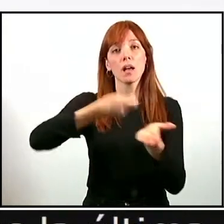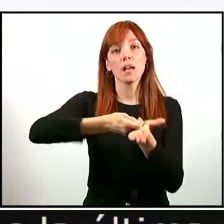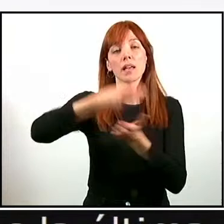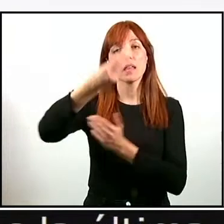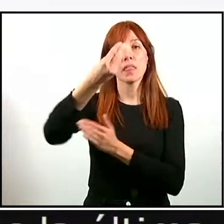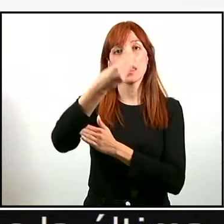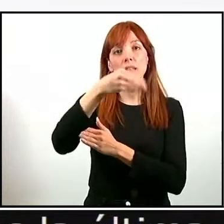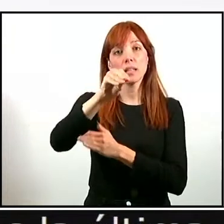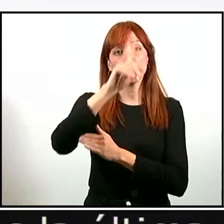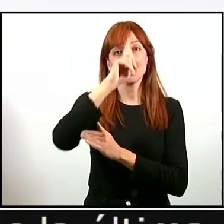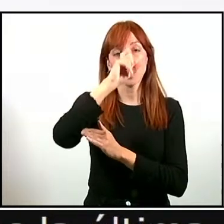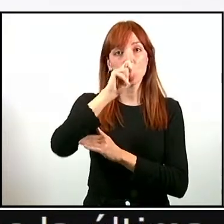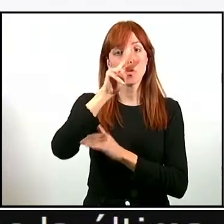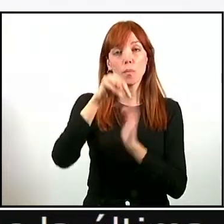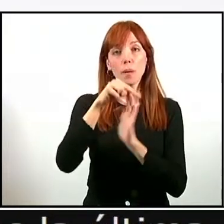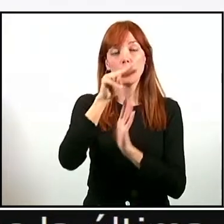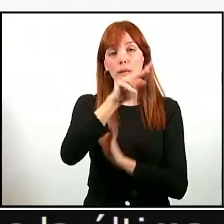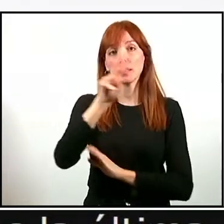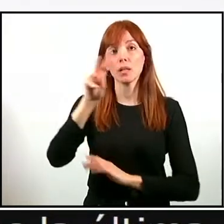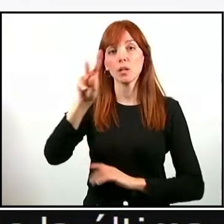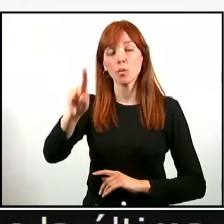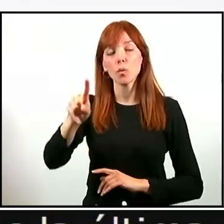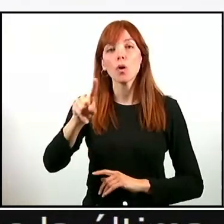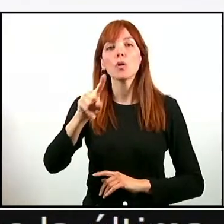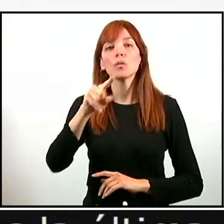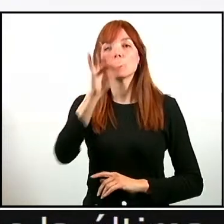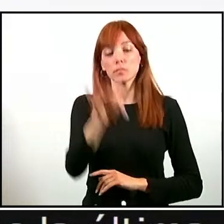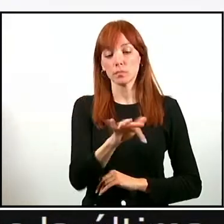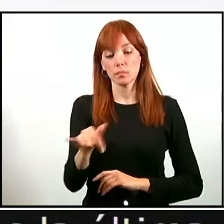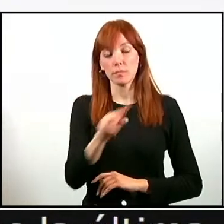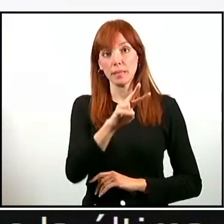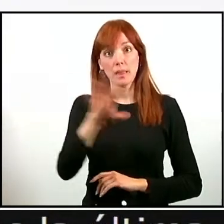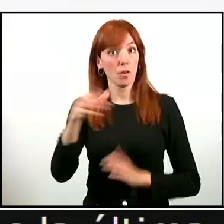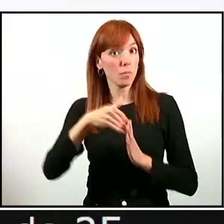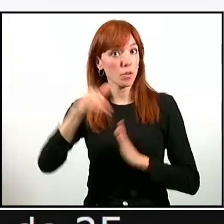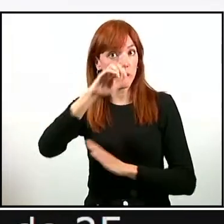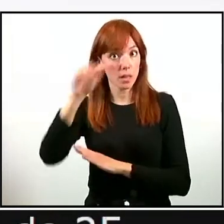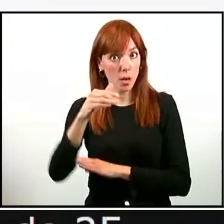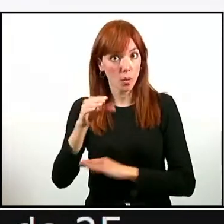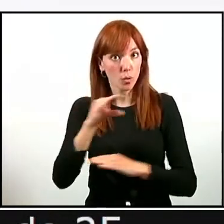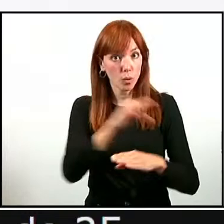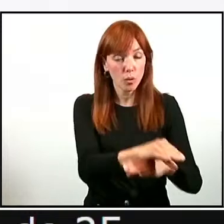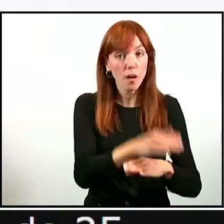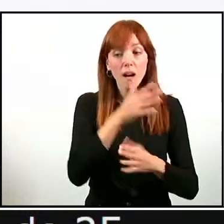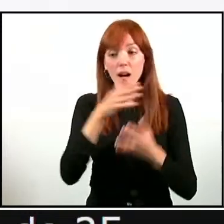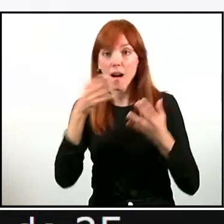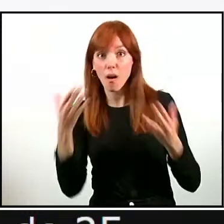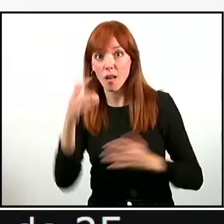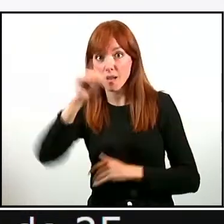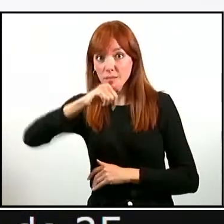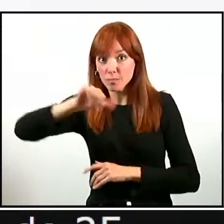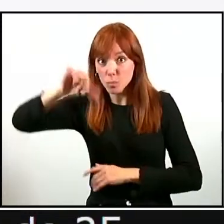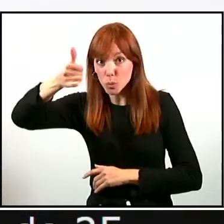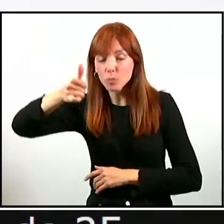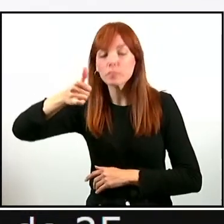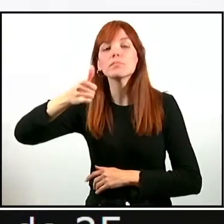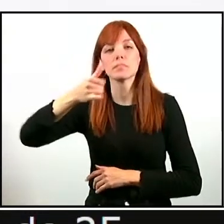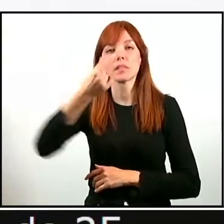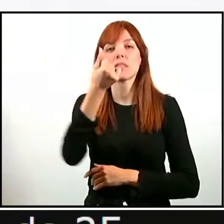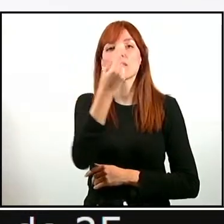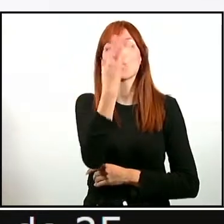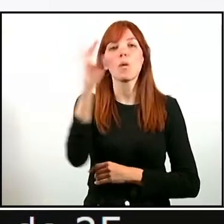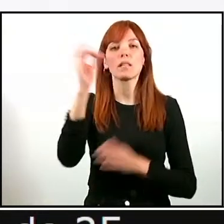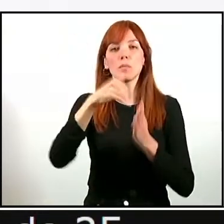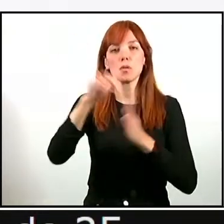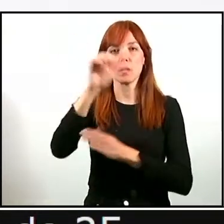año 21 fueron de 25 millones de euros, la que hoy acabamos de aprobar es de 40 millones de